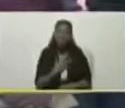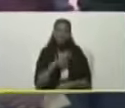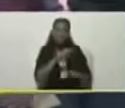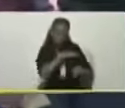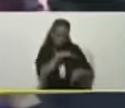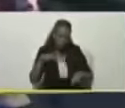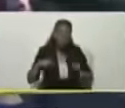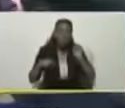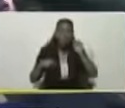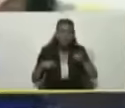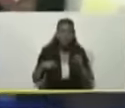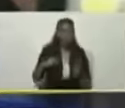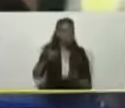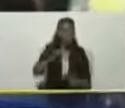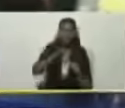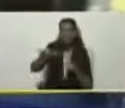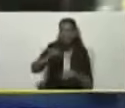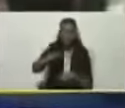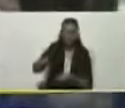y nosotras.